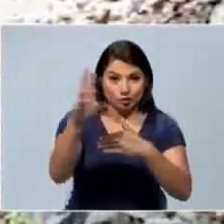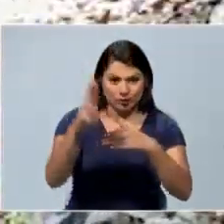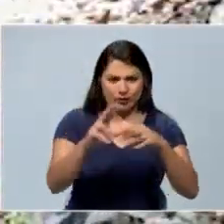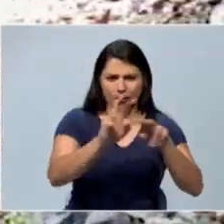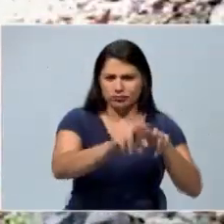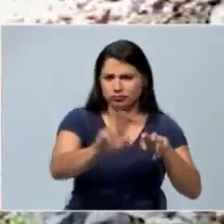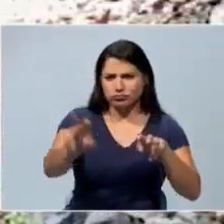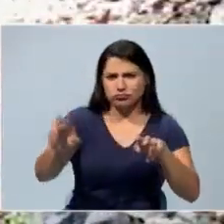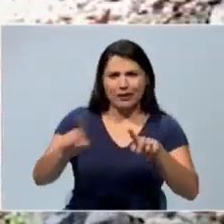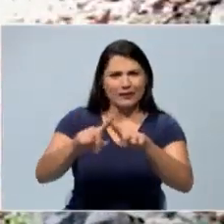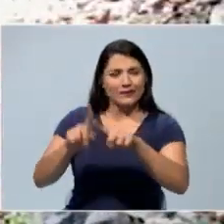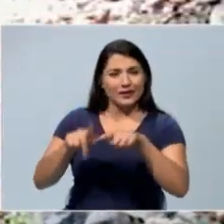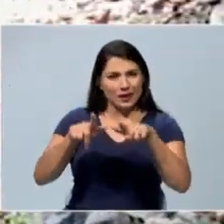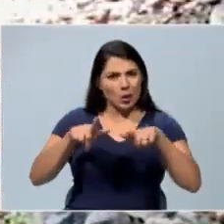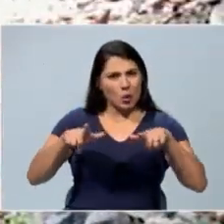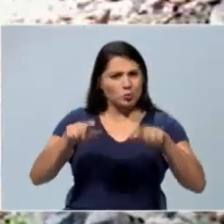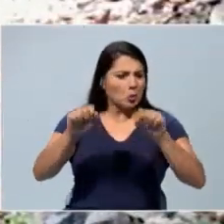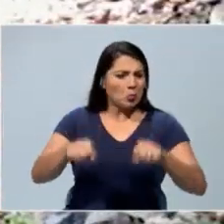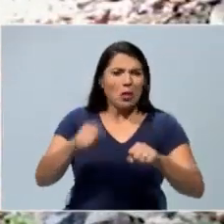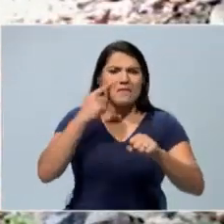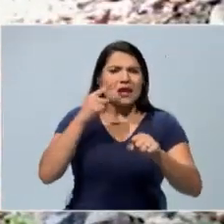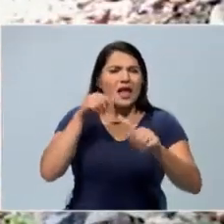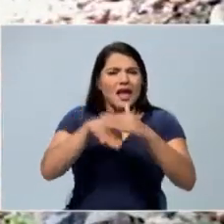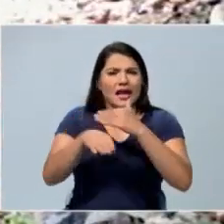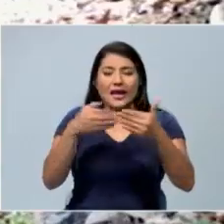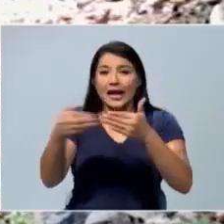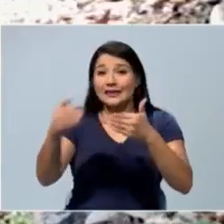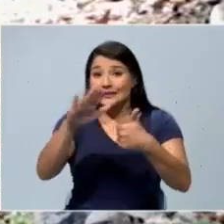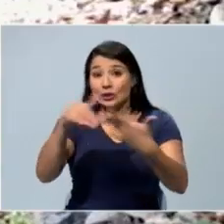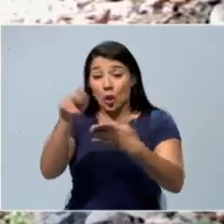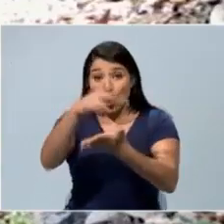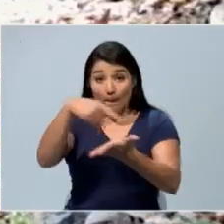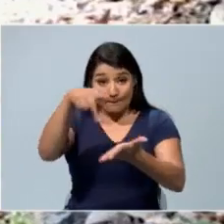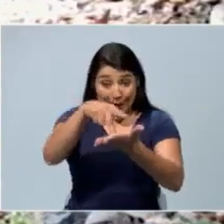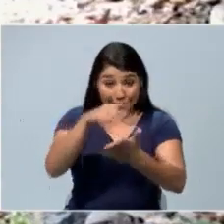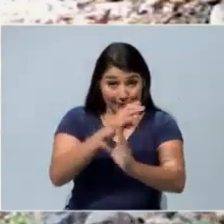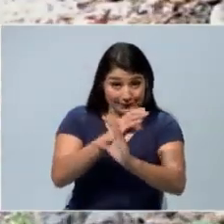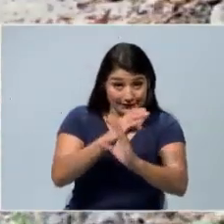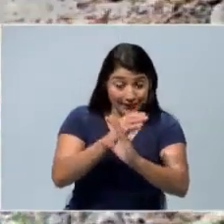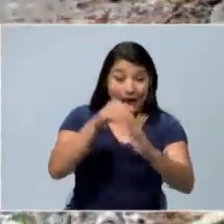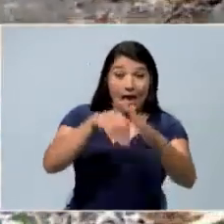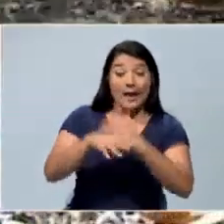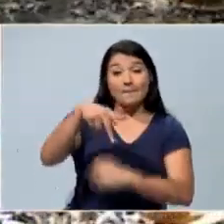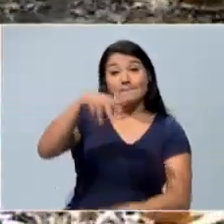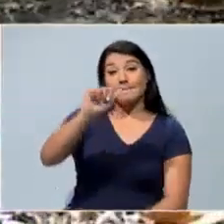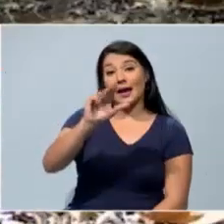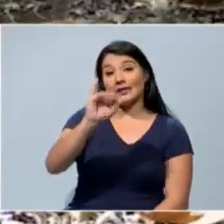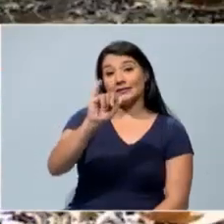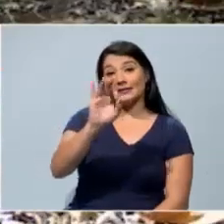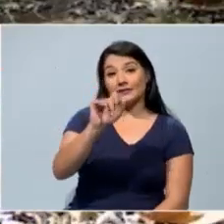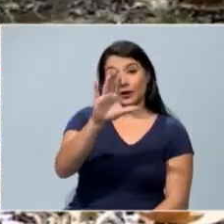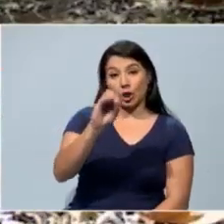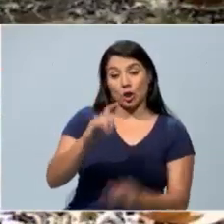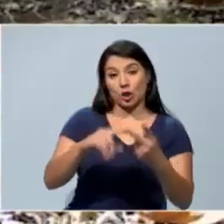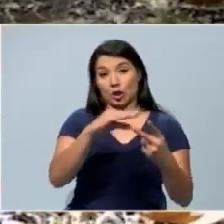que se puede observar en casi todas las áreas de conservación, en la costa pacífica y en Atlántica.